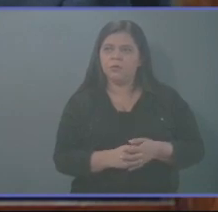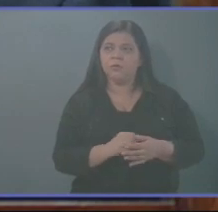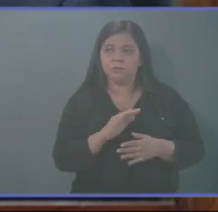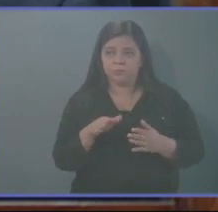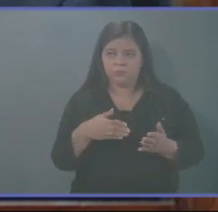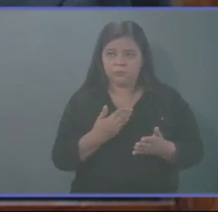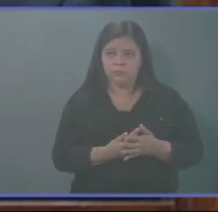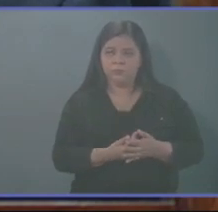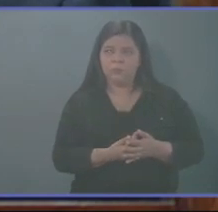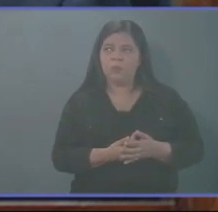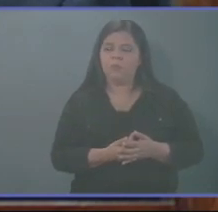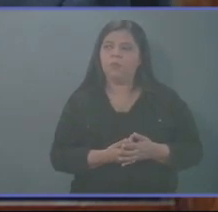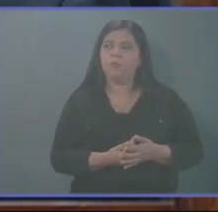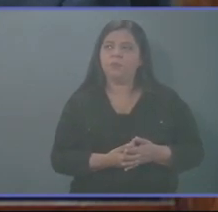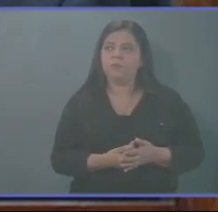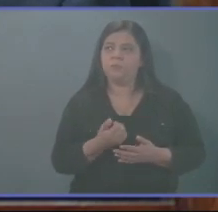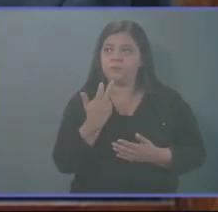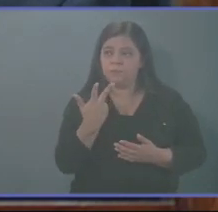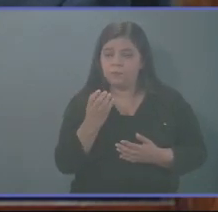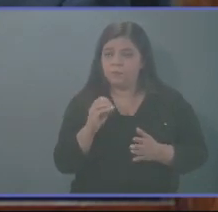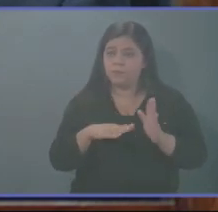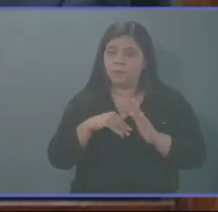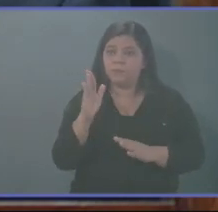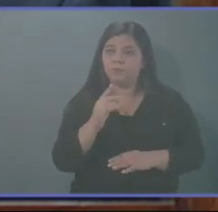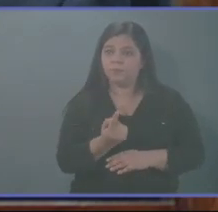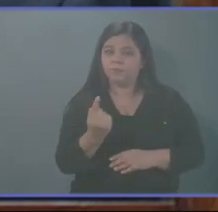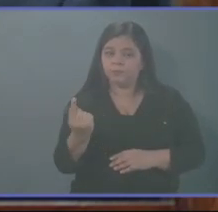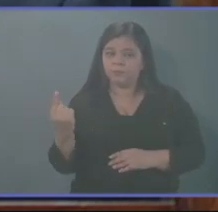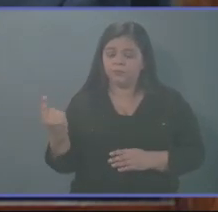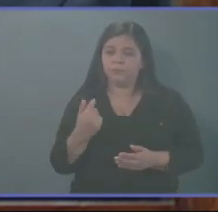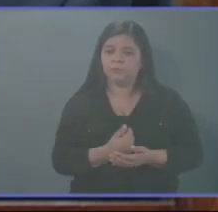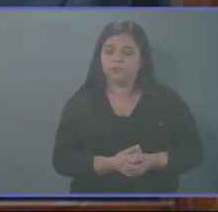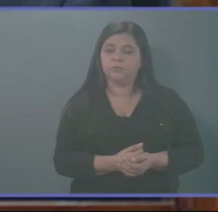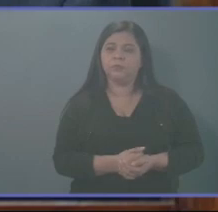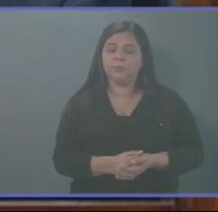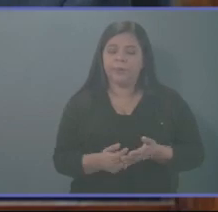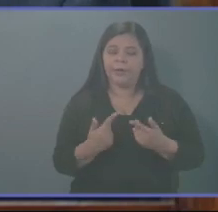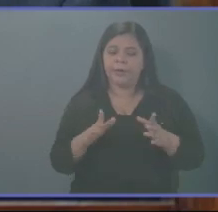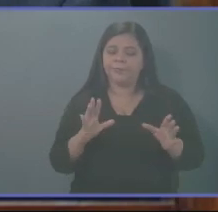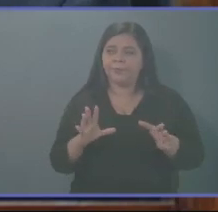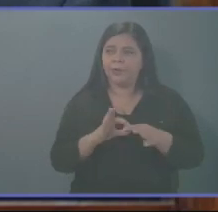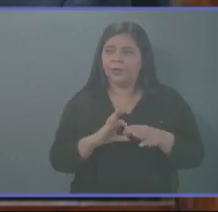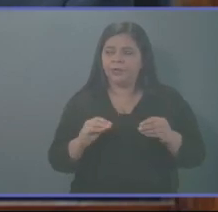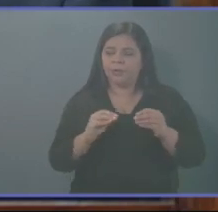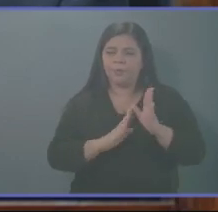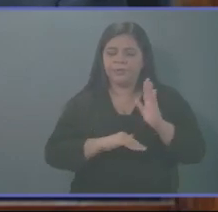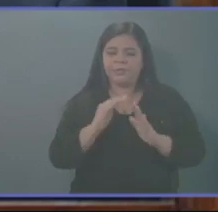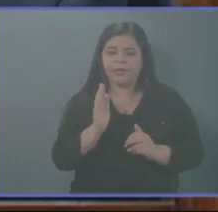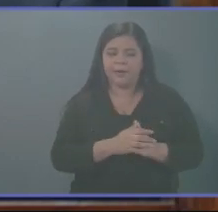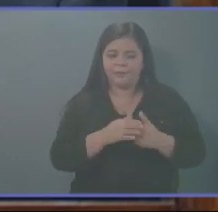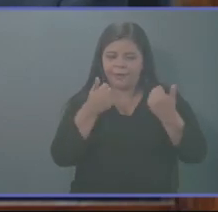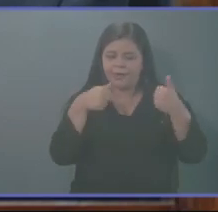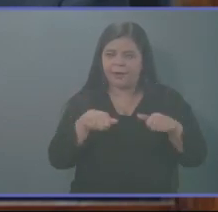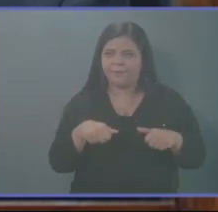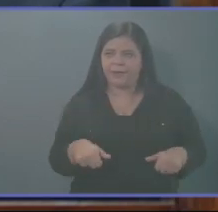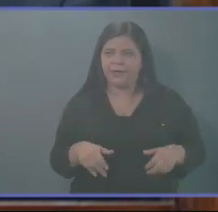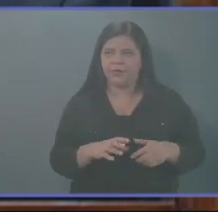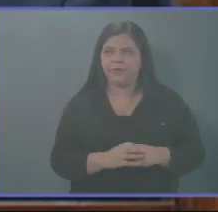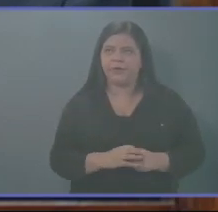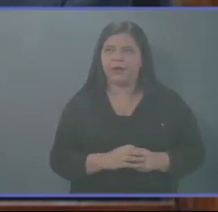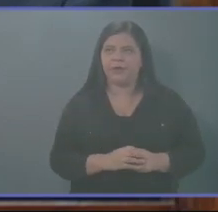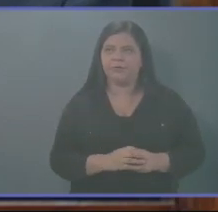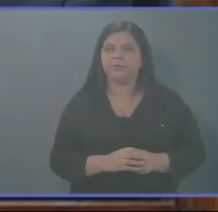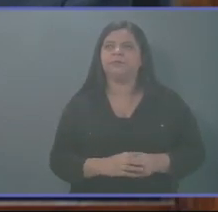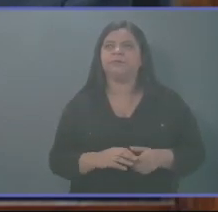por 3 o más personas, que sea de carácter temporal, de hecho o de derecho,